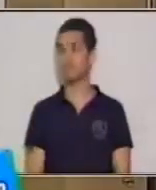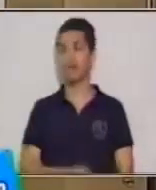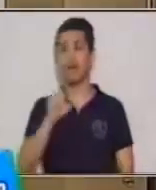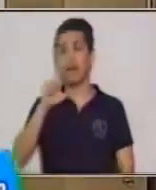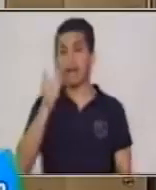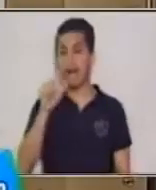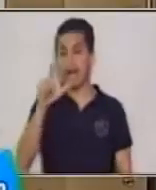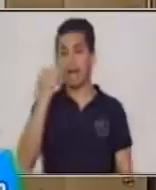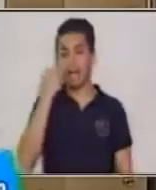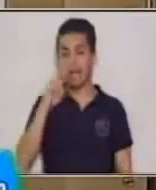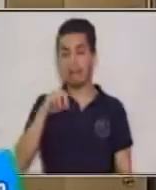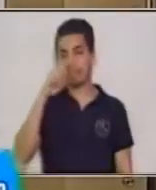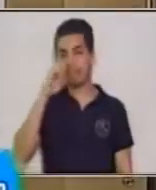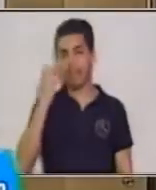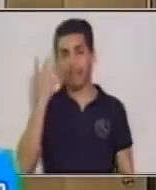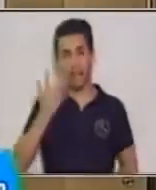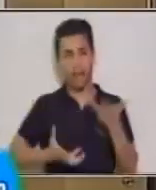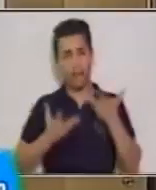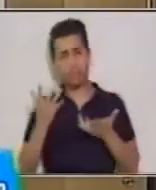Caliente.